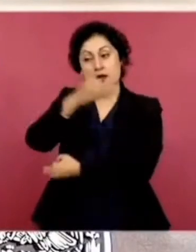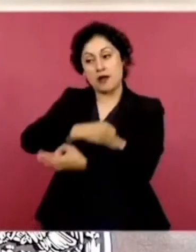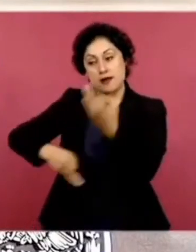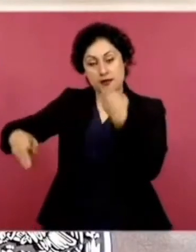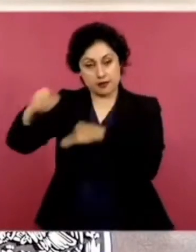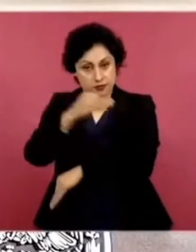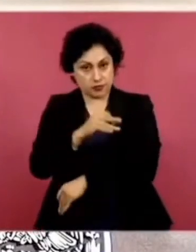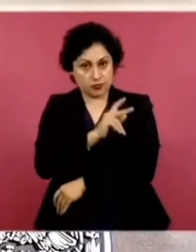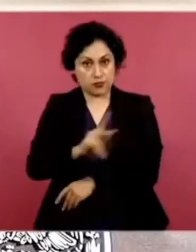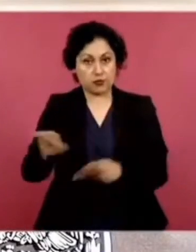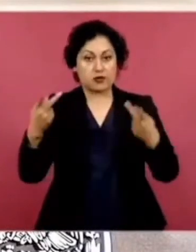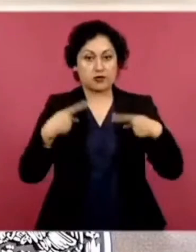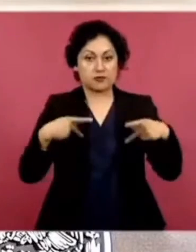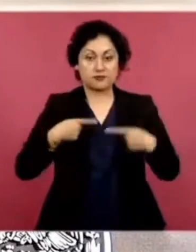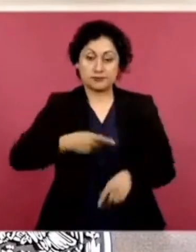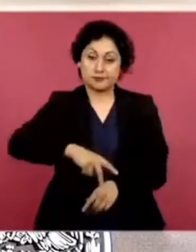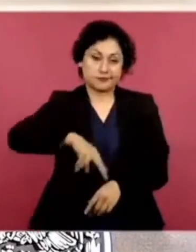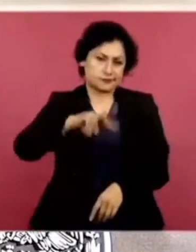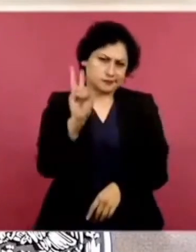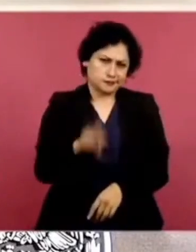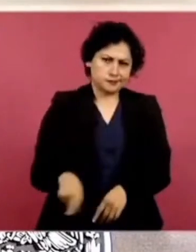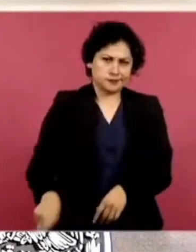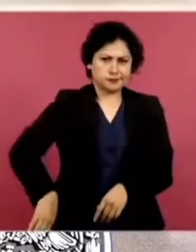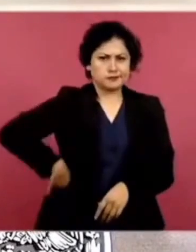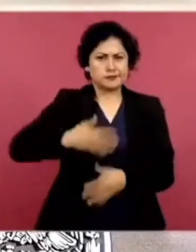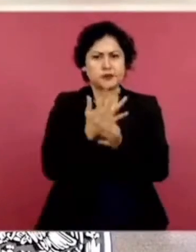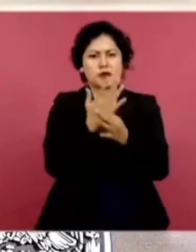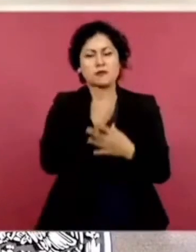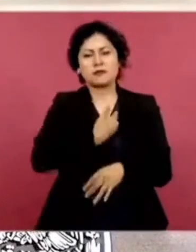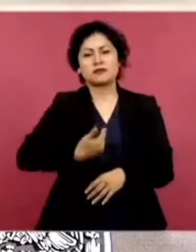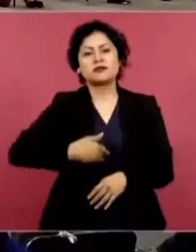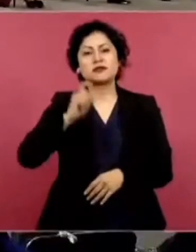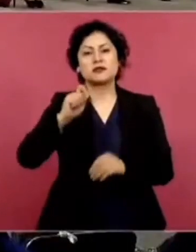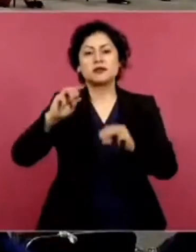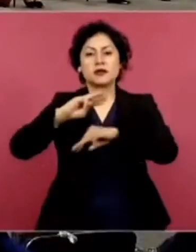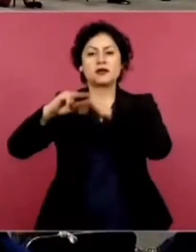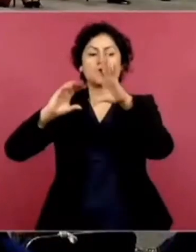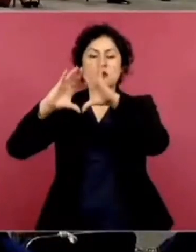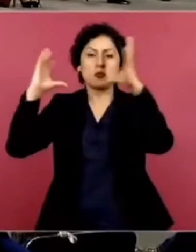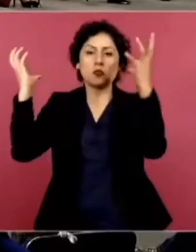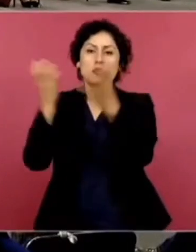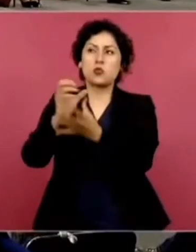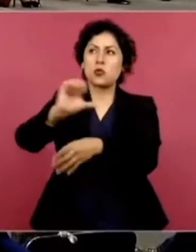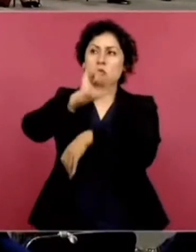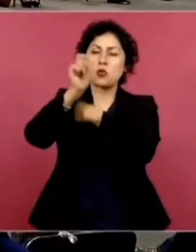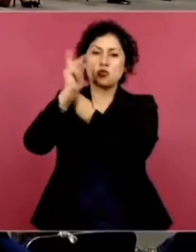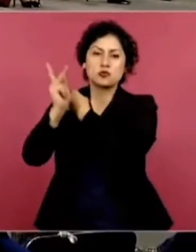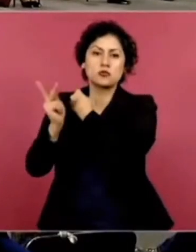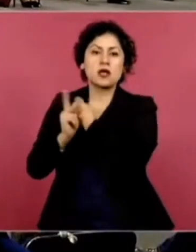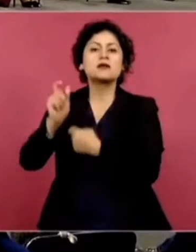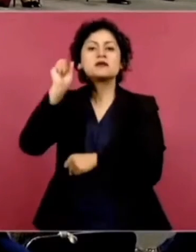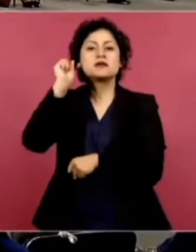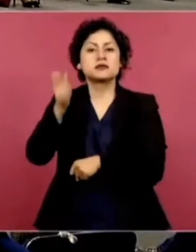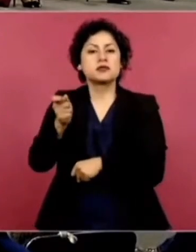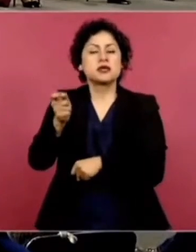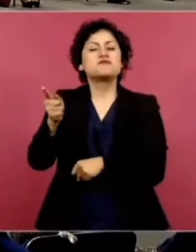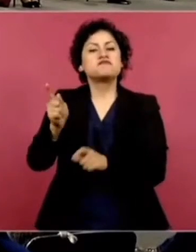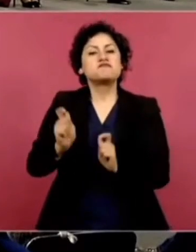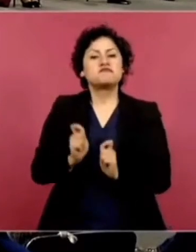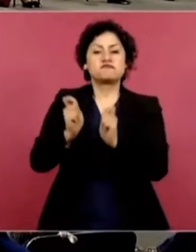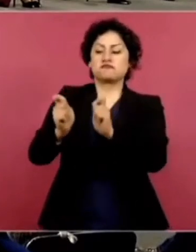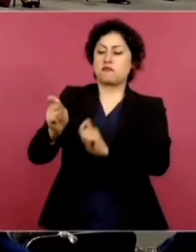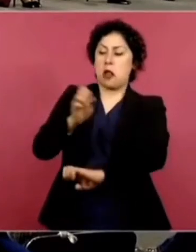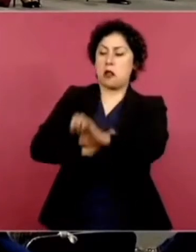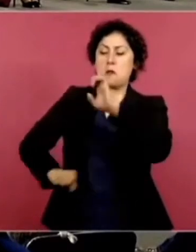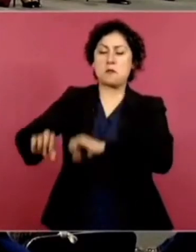mayoría de los países ha optado por el camino hacia la privatización y las redes de hospitales son operadas por empresas privadas.